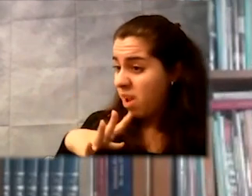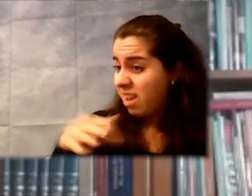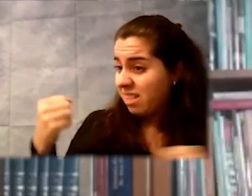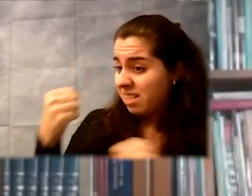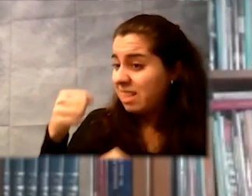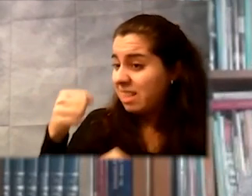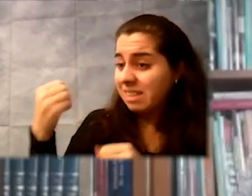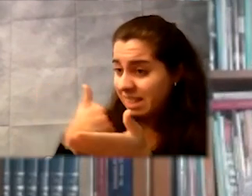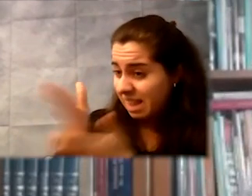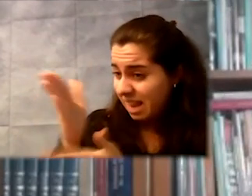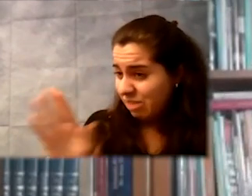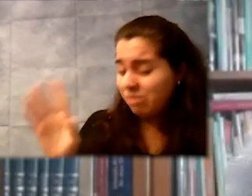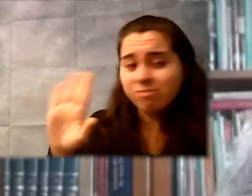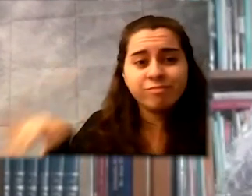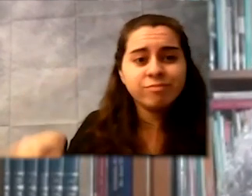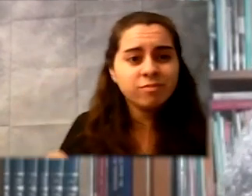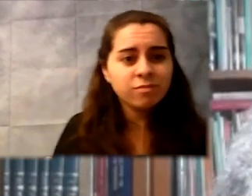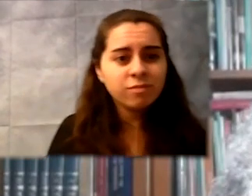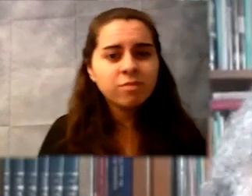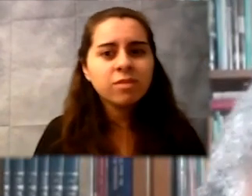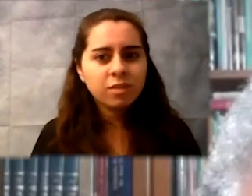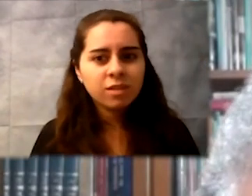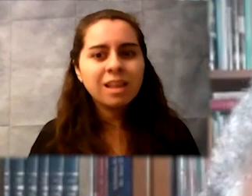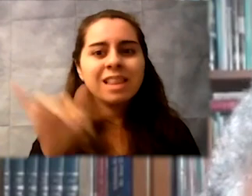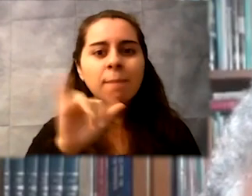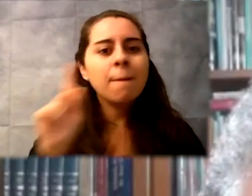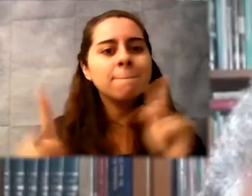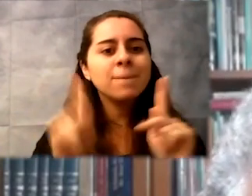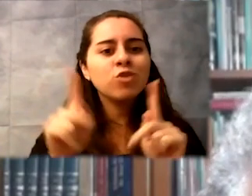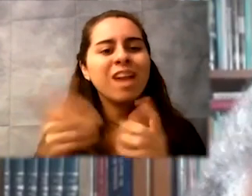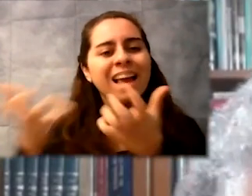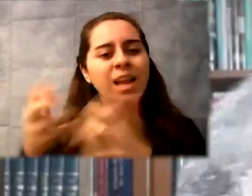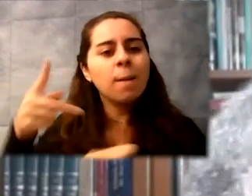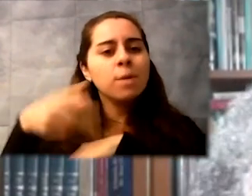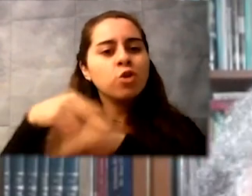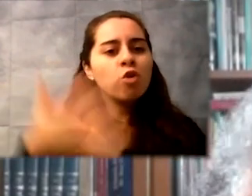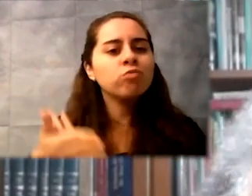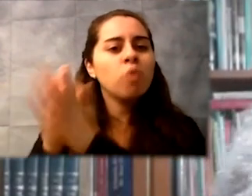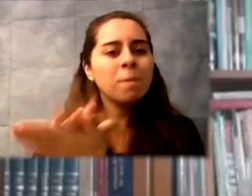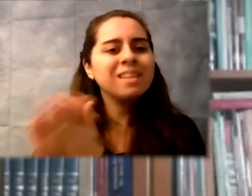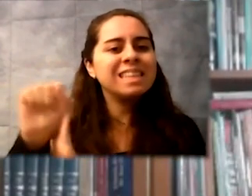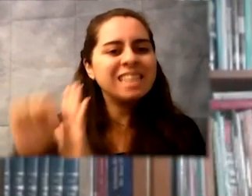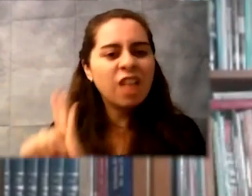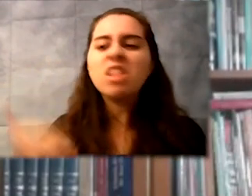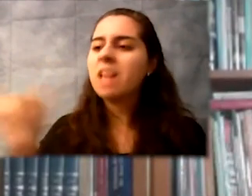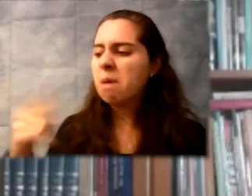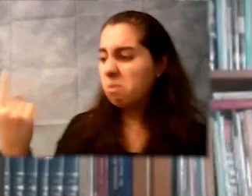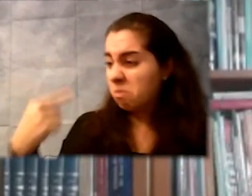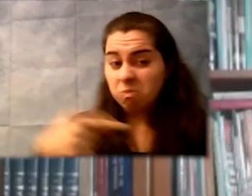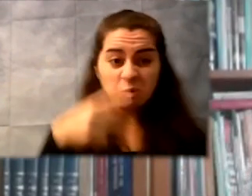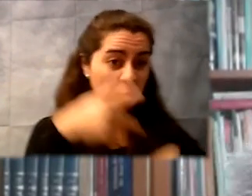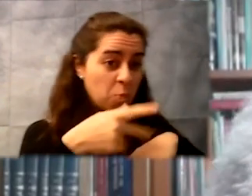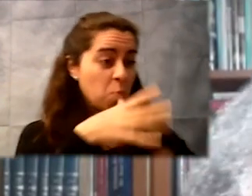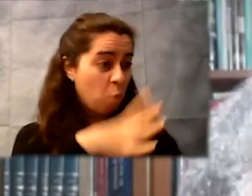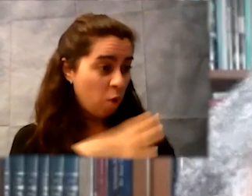Rico. Nos atacaban las personas que creían en la estadidad, y nos atacaban también las personas que creían en el Estado Libre